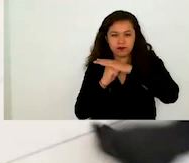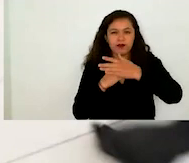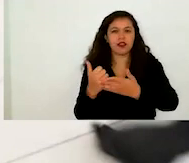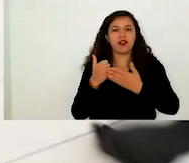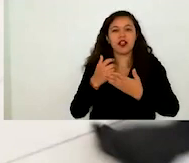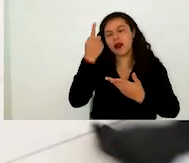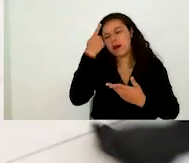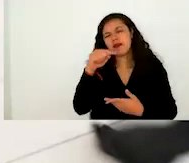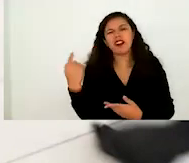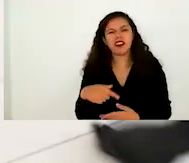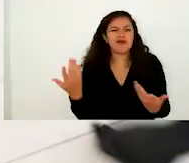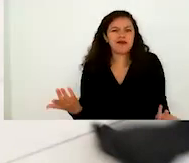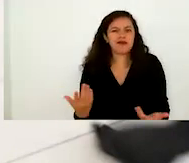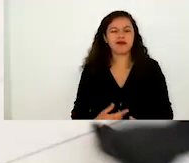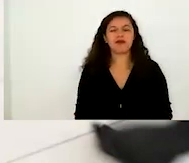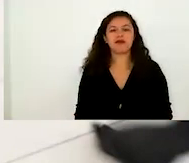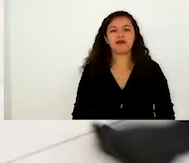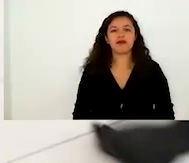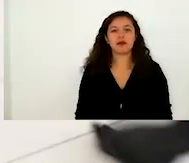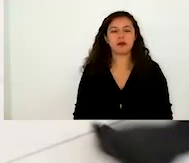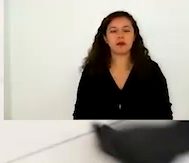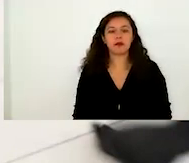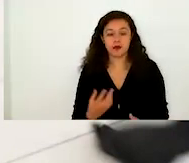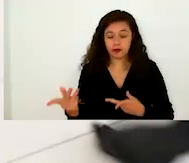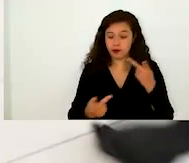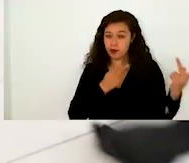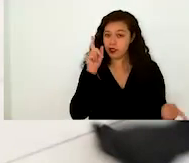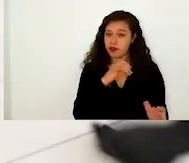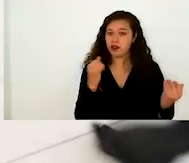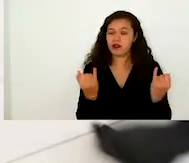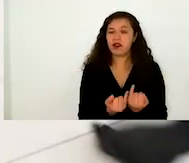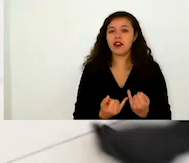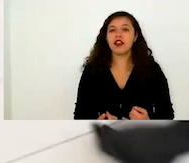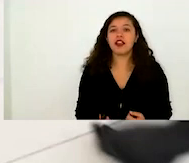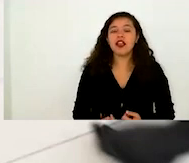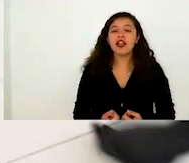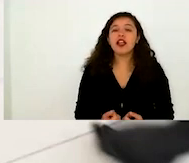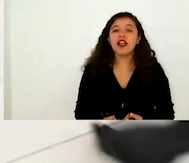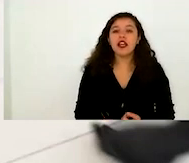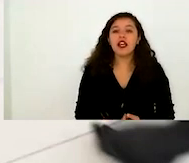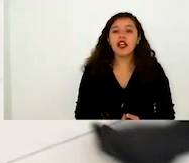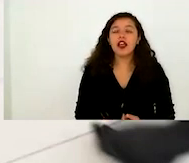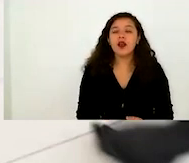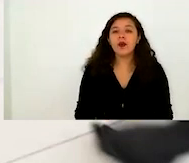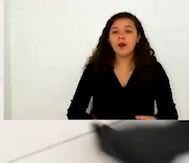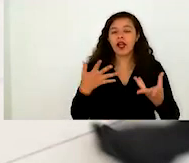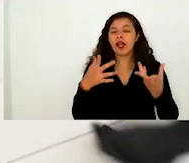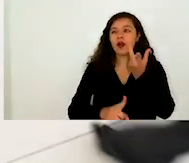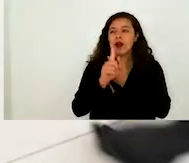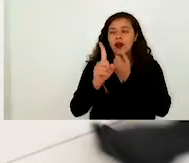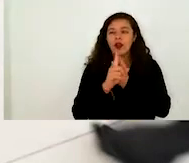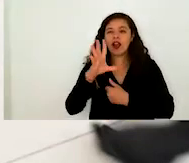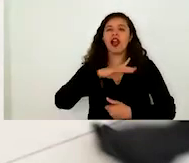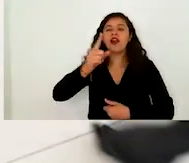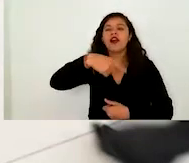para que conlleva esto pero también pregúntense cuántas situaciones o conflictos tienen